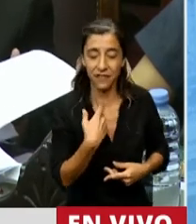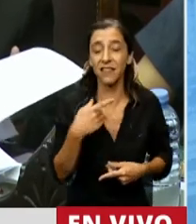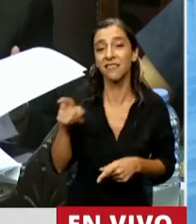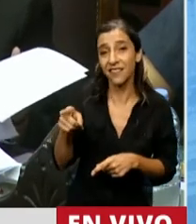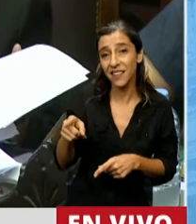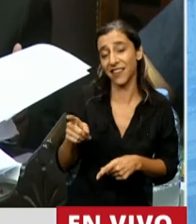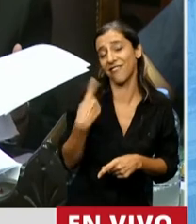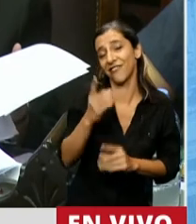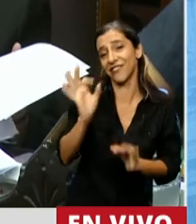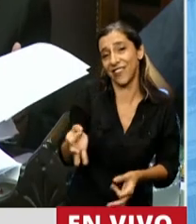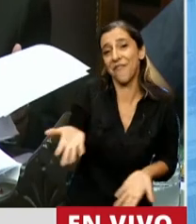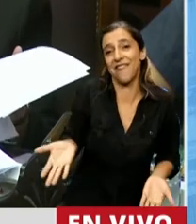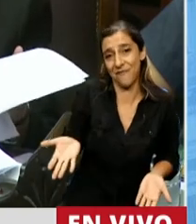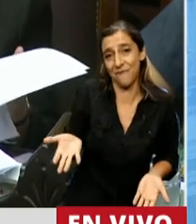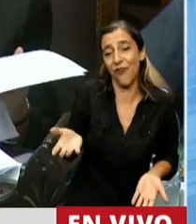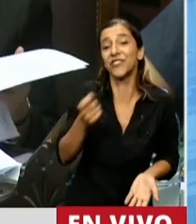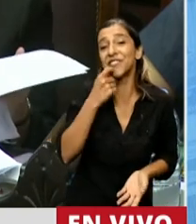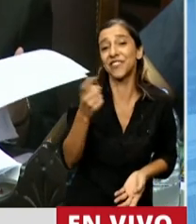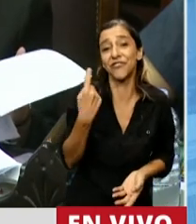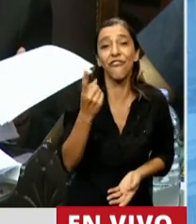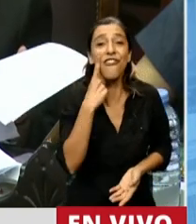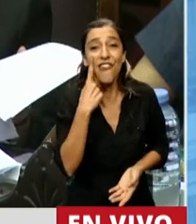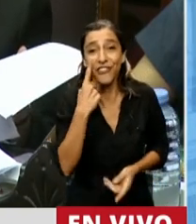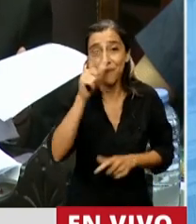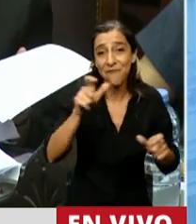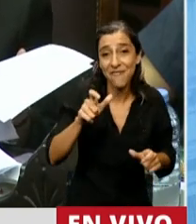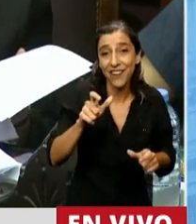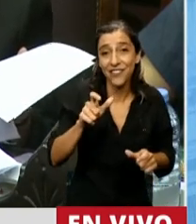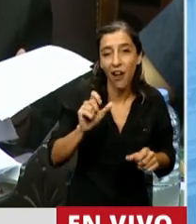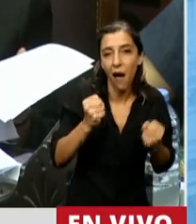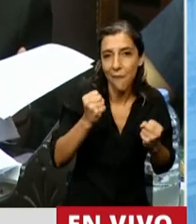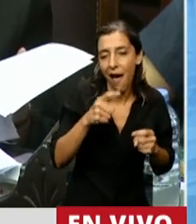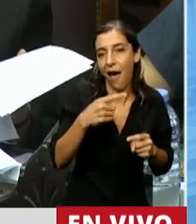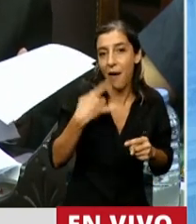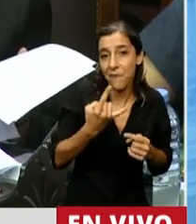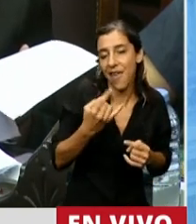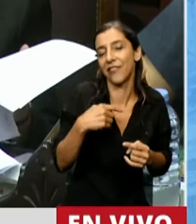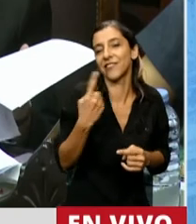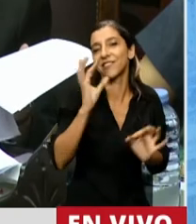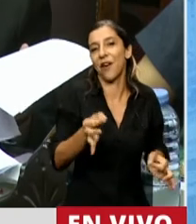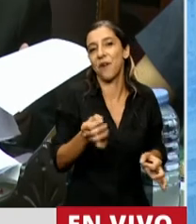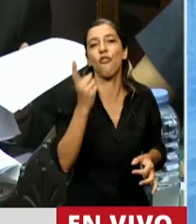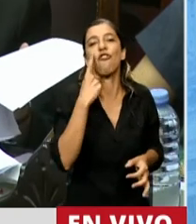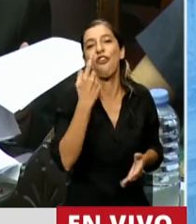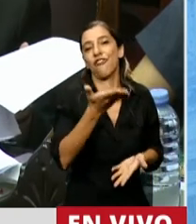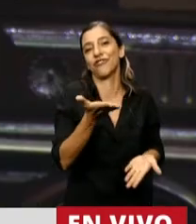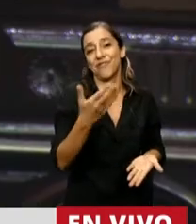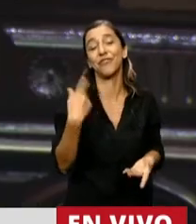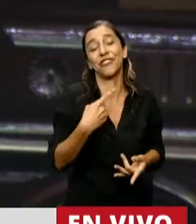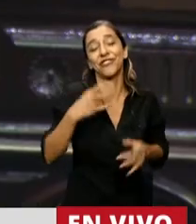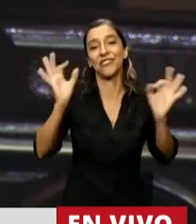conoce siempre a los malvados para que no te atrapen con sus engaños. Nosotros sabemos bien quiénes son los malvados,